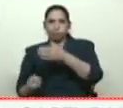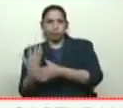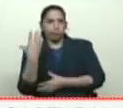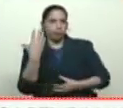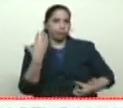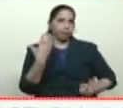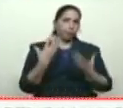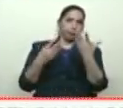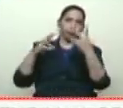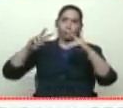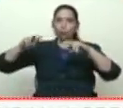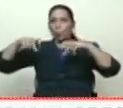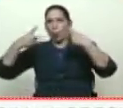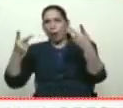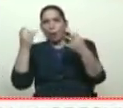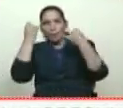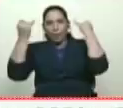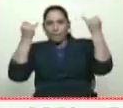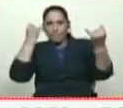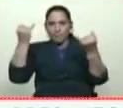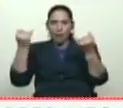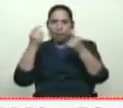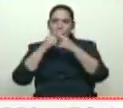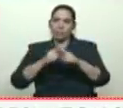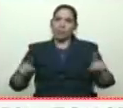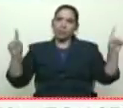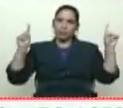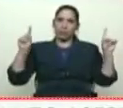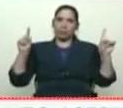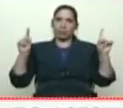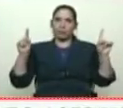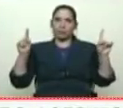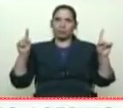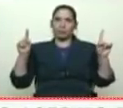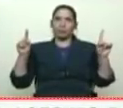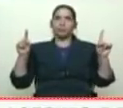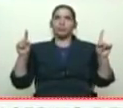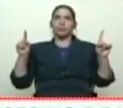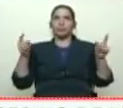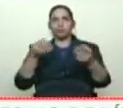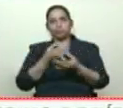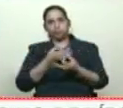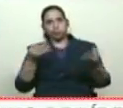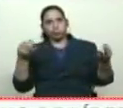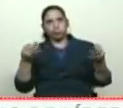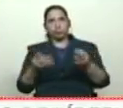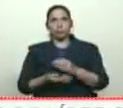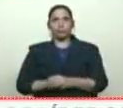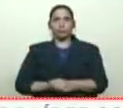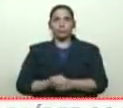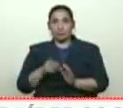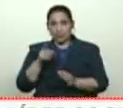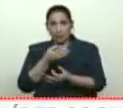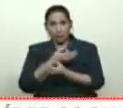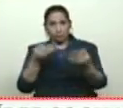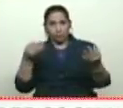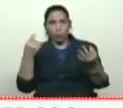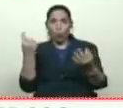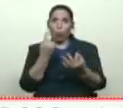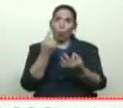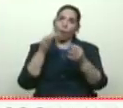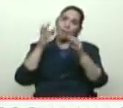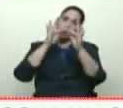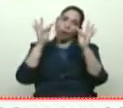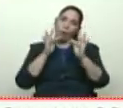alternativa, ¿verdad?, distinta al capitalismo, que sea exitosa. Y si eso es exitoso, es la única manera de derrotar